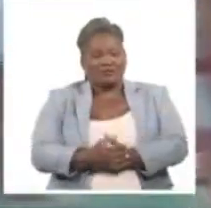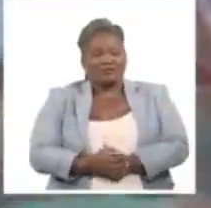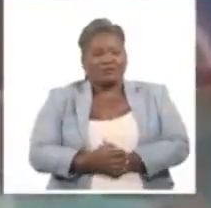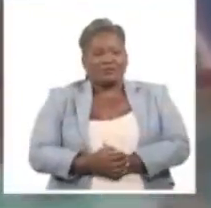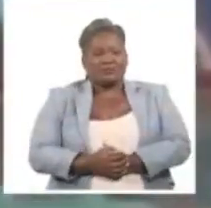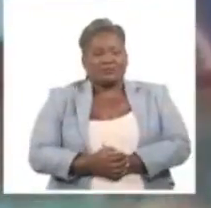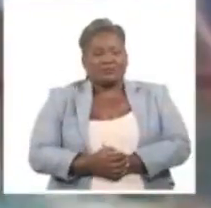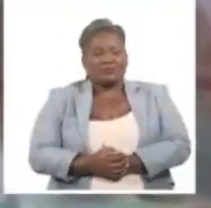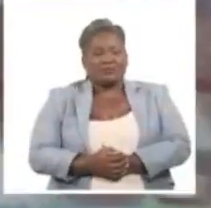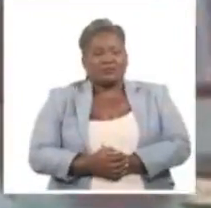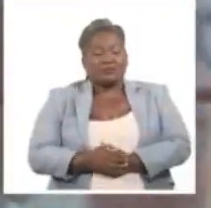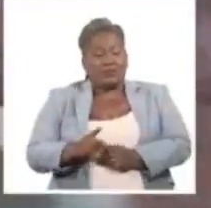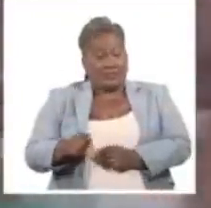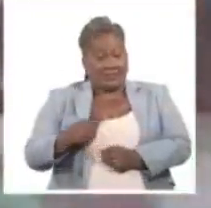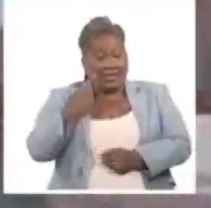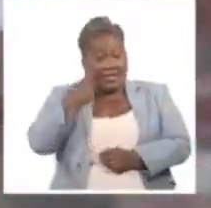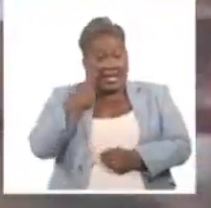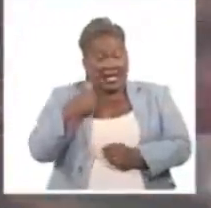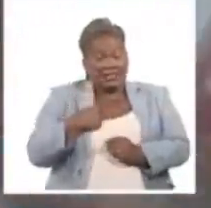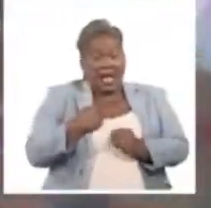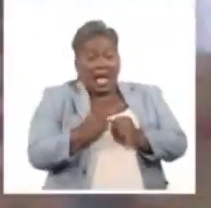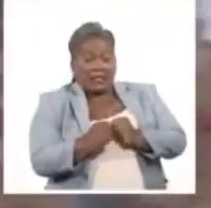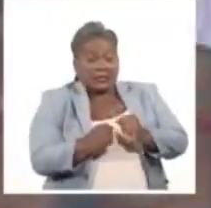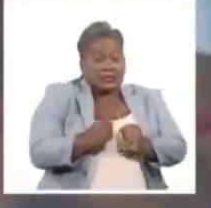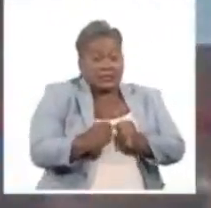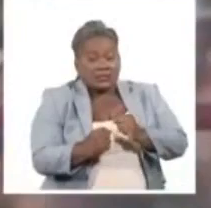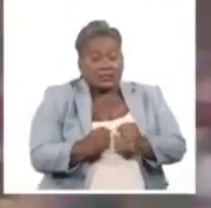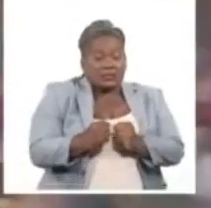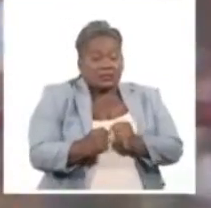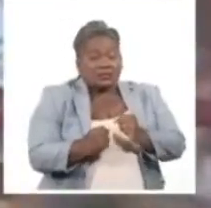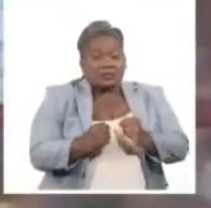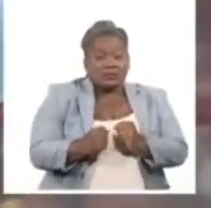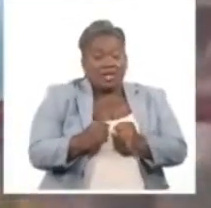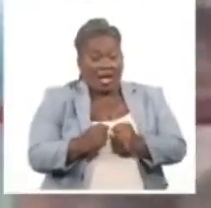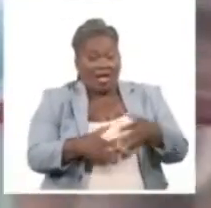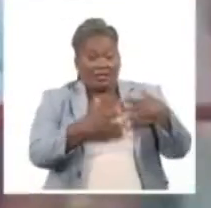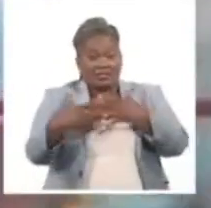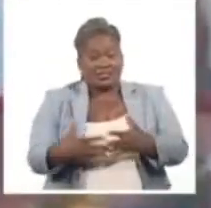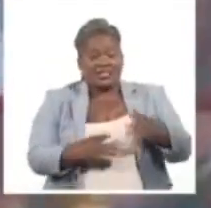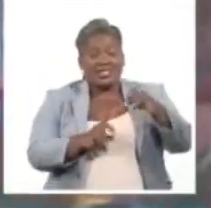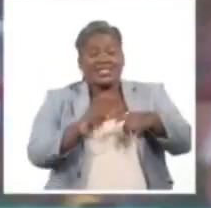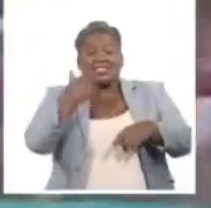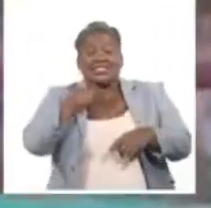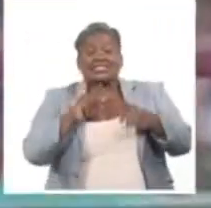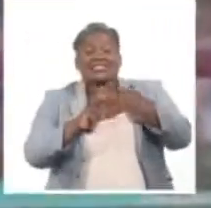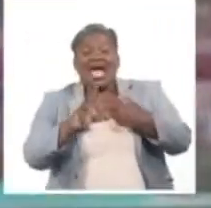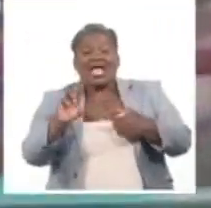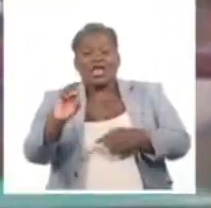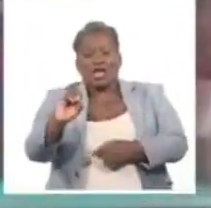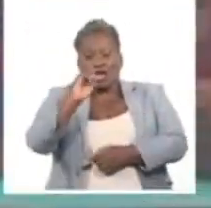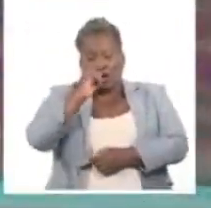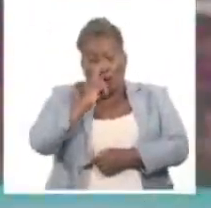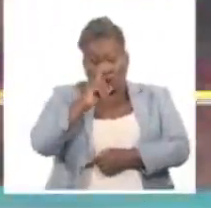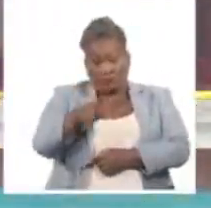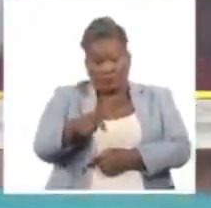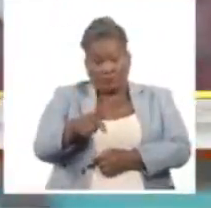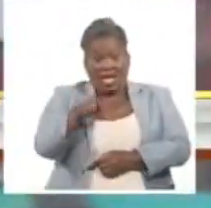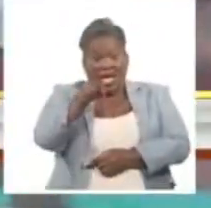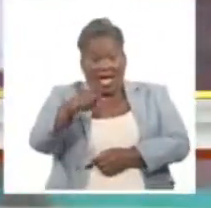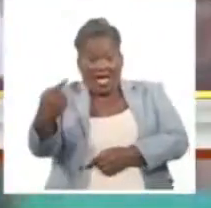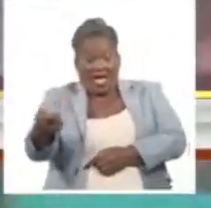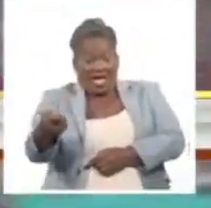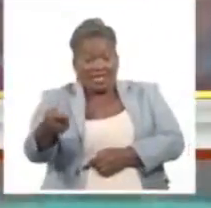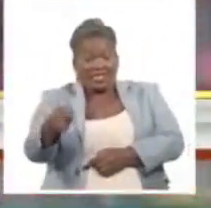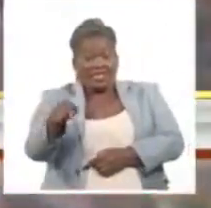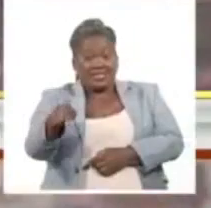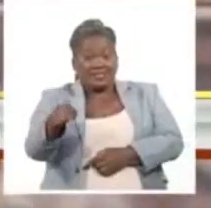Desde atrás, un poco estático, tratando de recuperarse, está el norteamericano Tyrone Banks. Ahí entra Stevenson con un